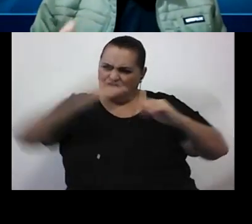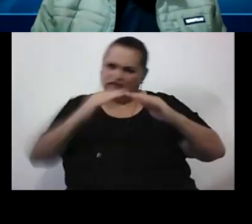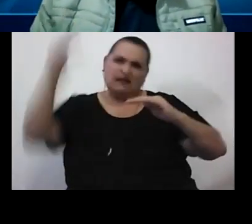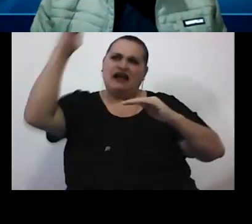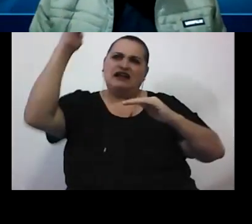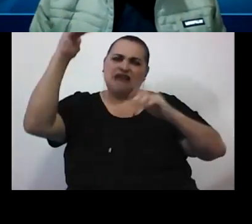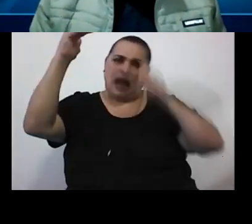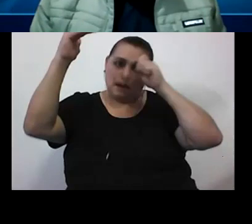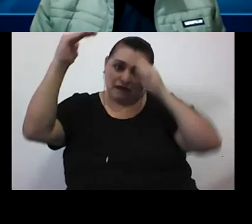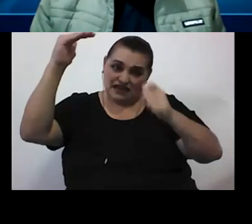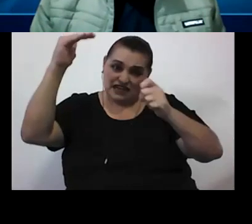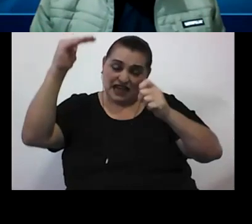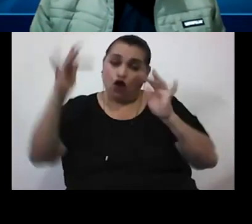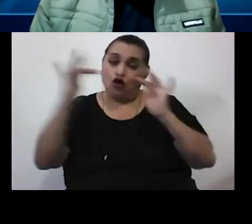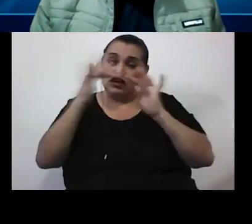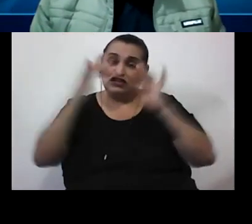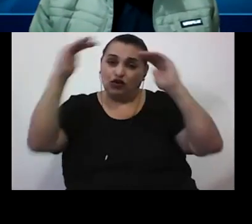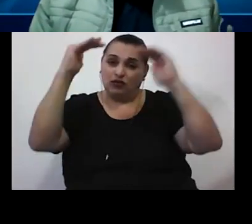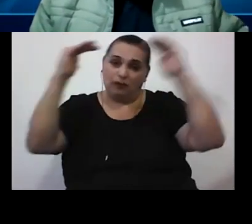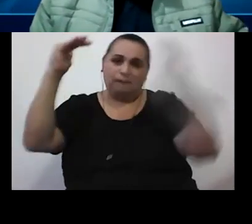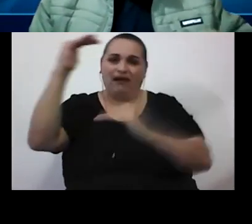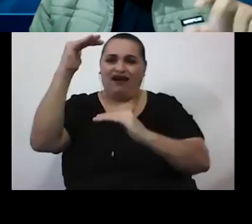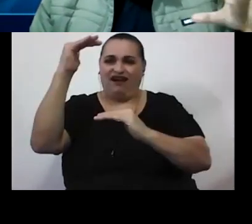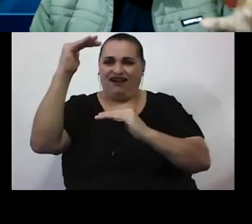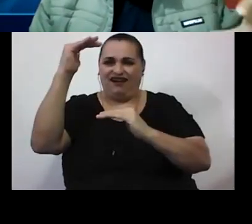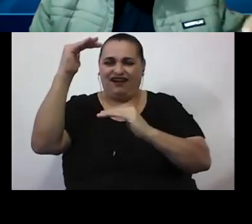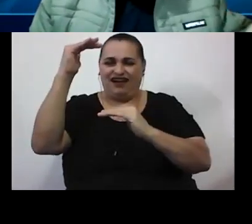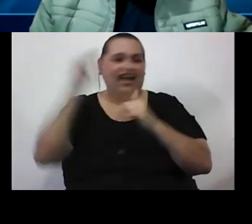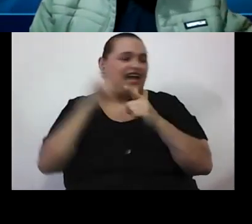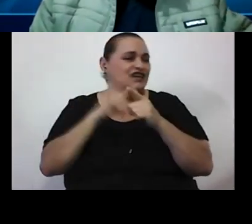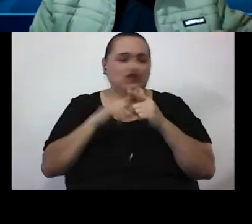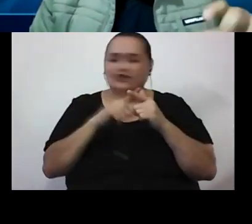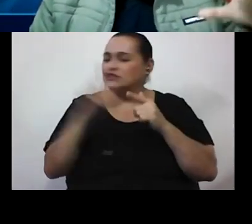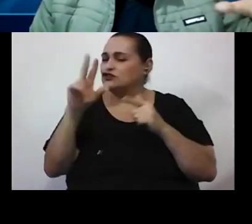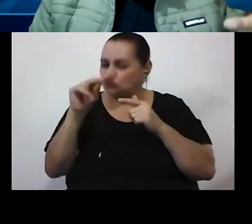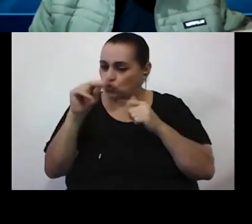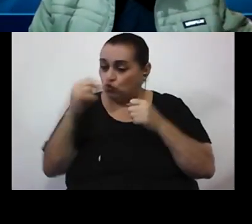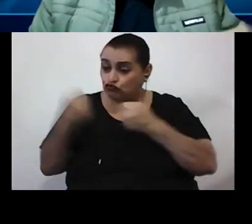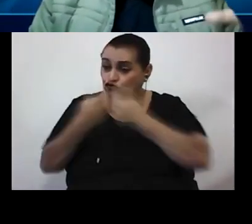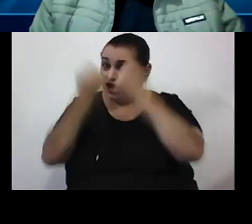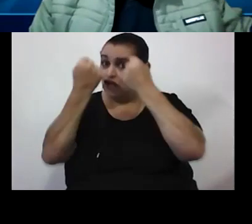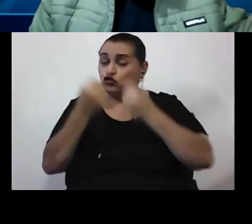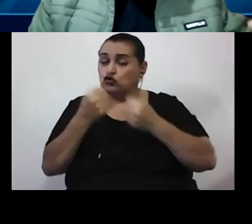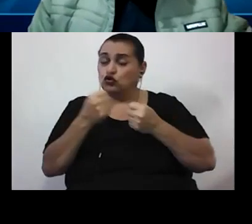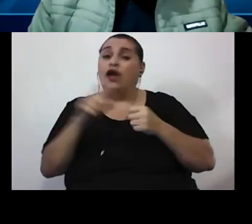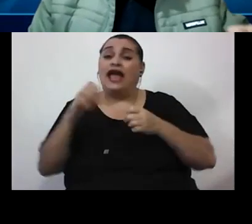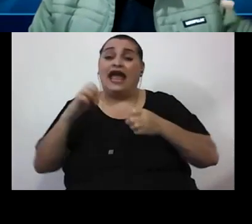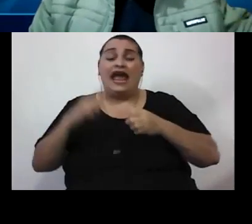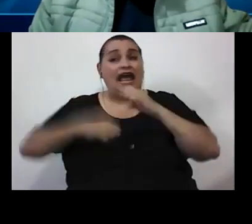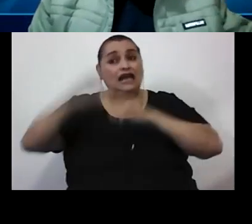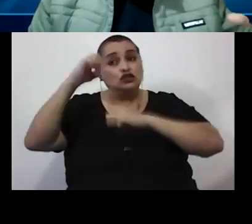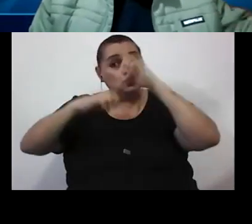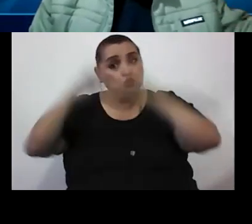la conexión no lo es tanto. Entonces el desafío es que esa firmeza, esa estructura, se acompañe